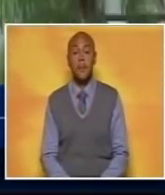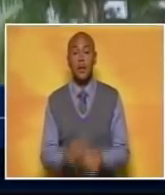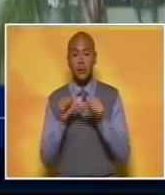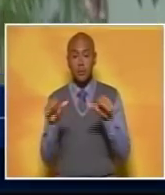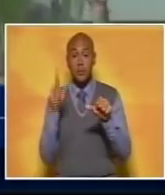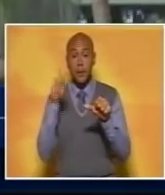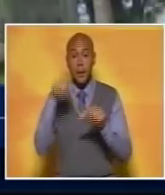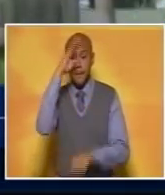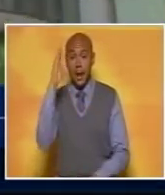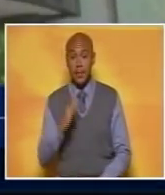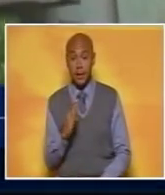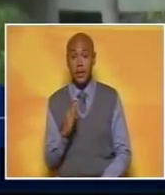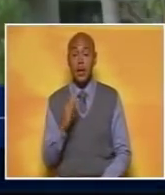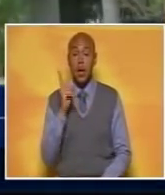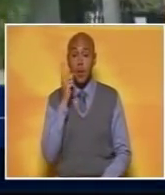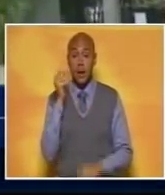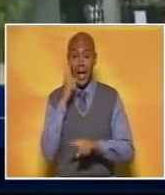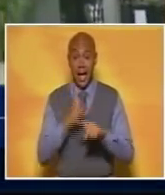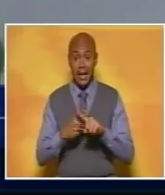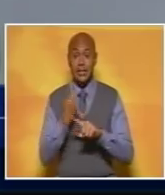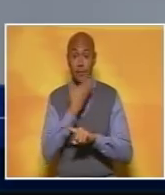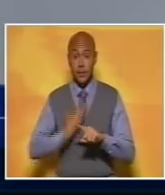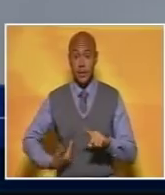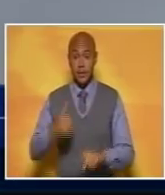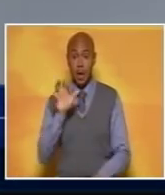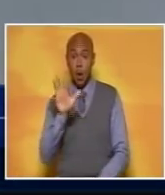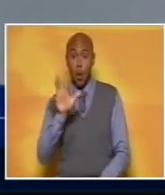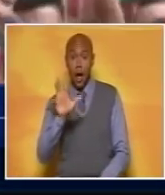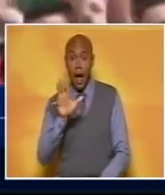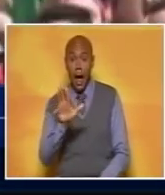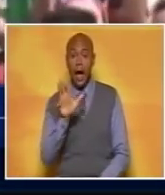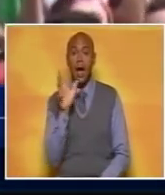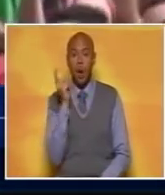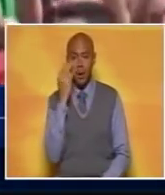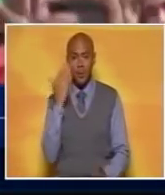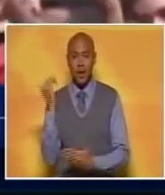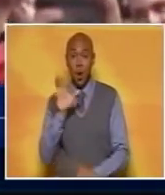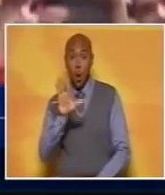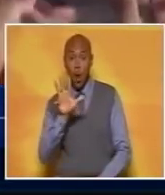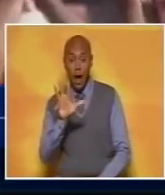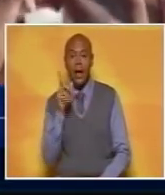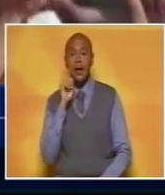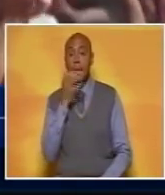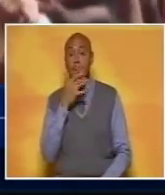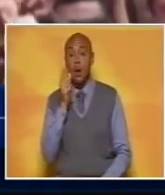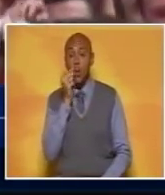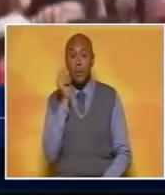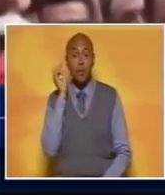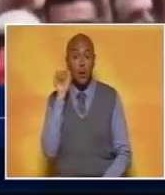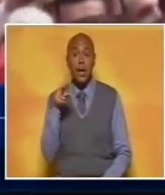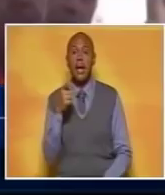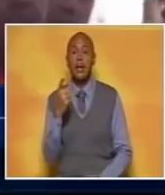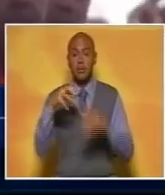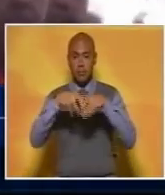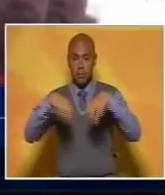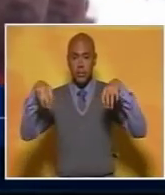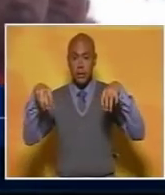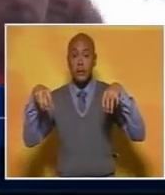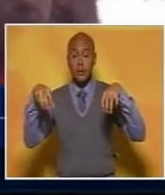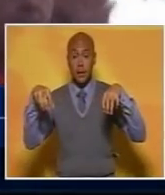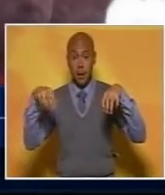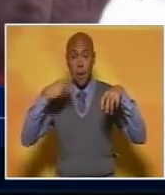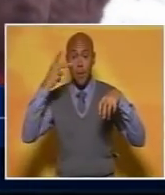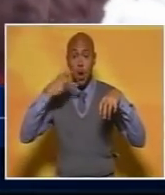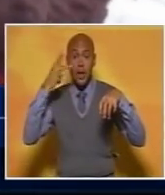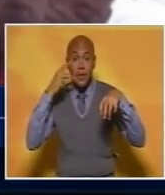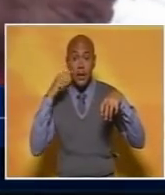Continuamos en Brasil. La excarcelación del expresidente Luis Ignacio Lula da Silva ha aumentado la polarización política en el país mientras se